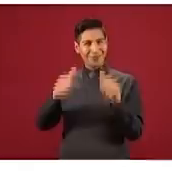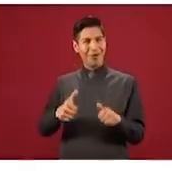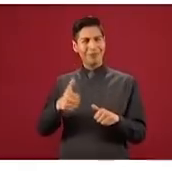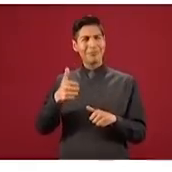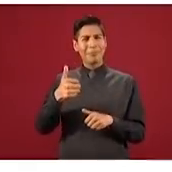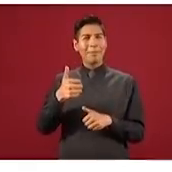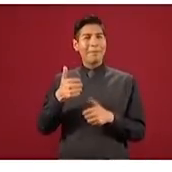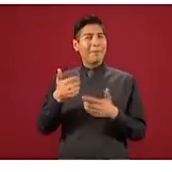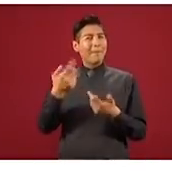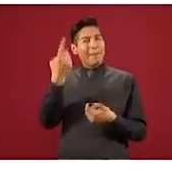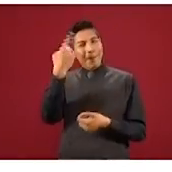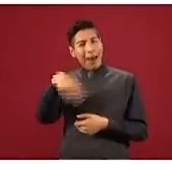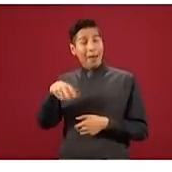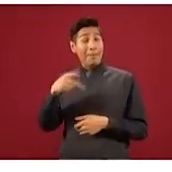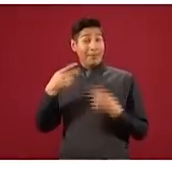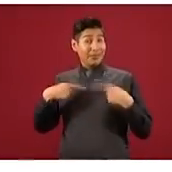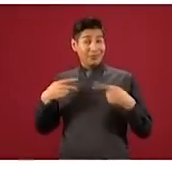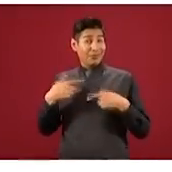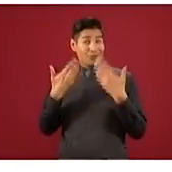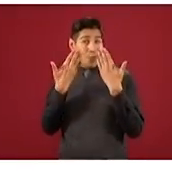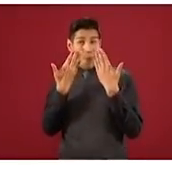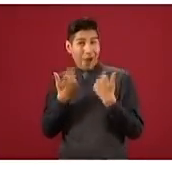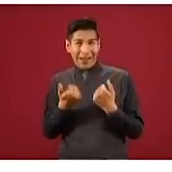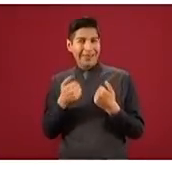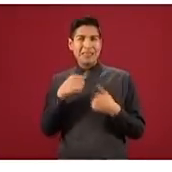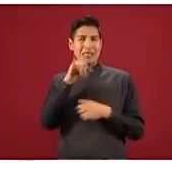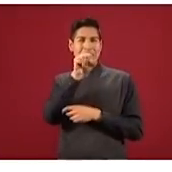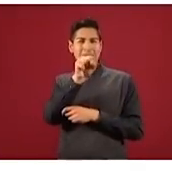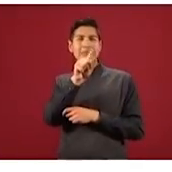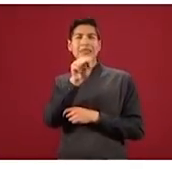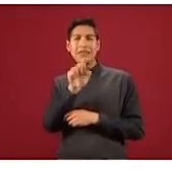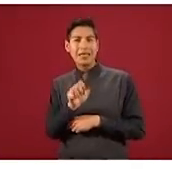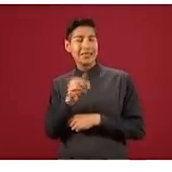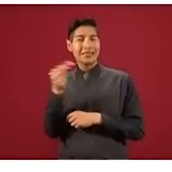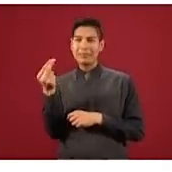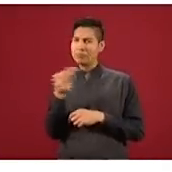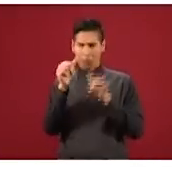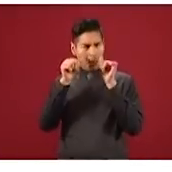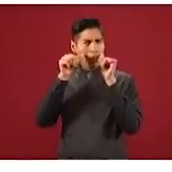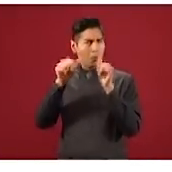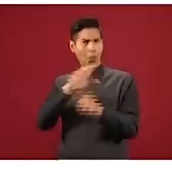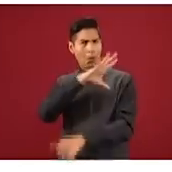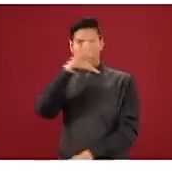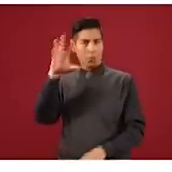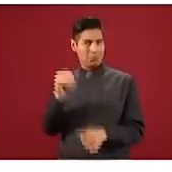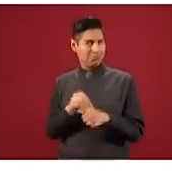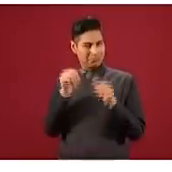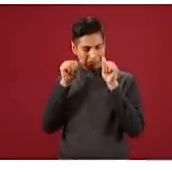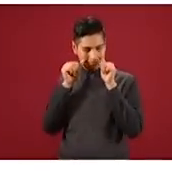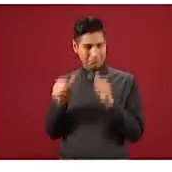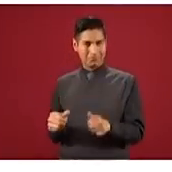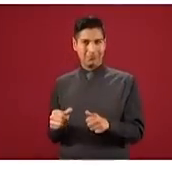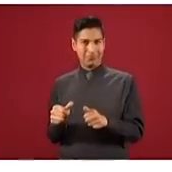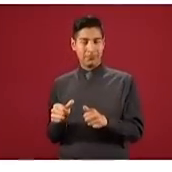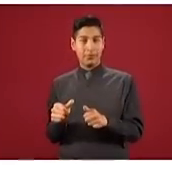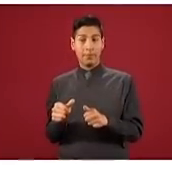sin seguridad social. Para toda la población sin seguridad social. Reconocemos aquí el